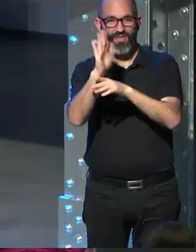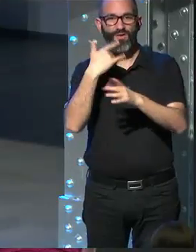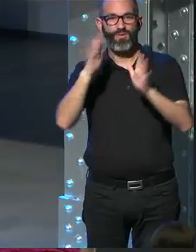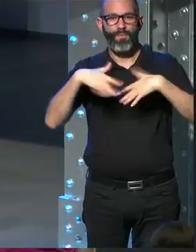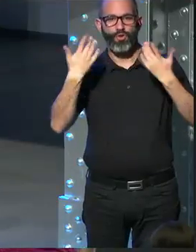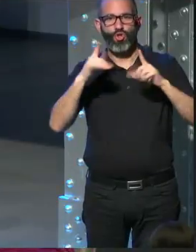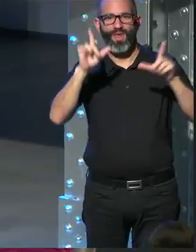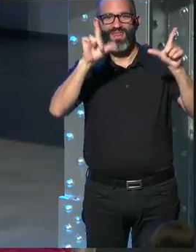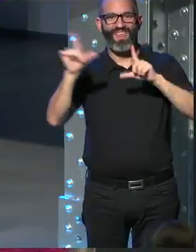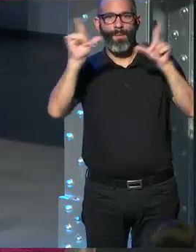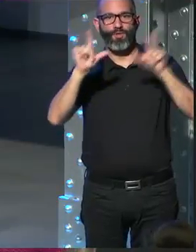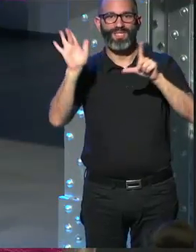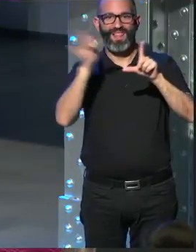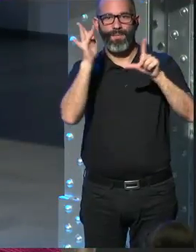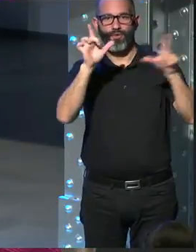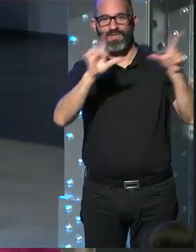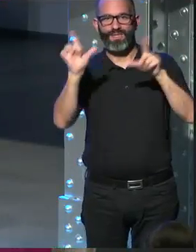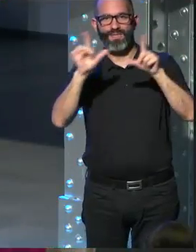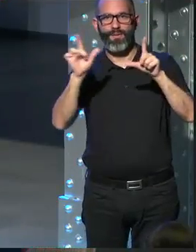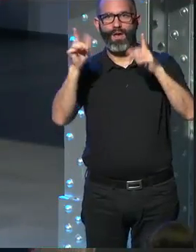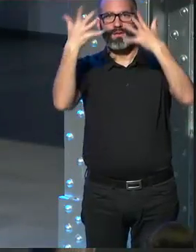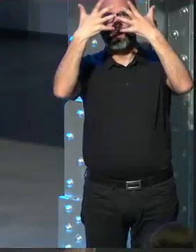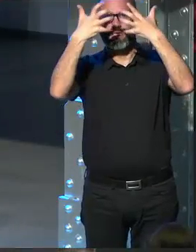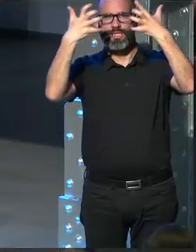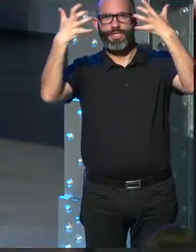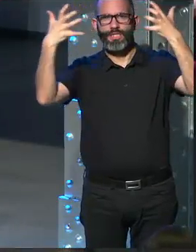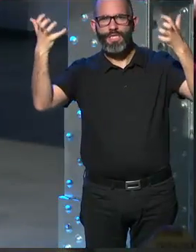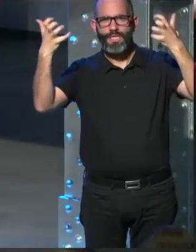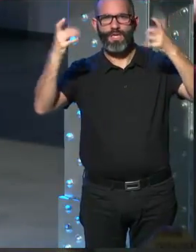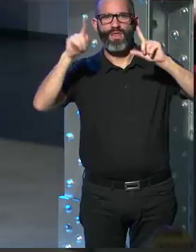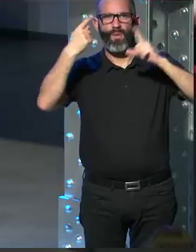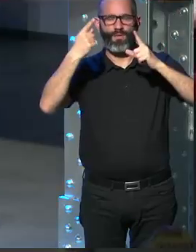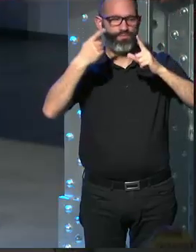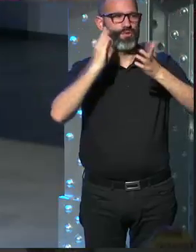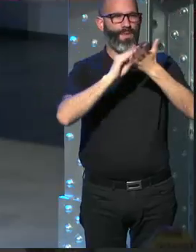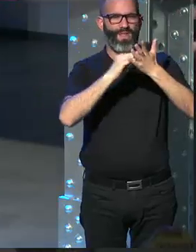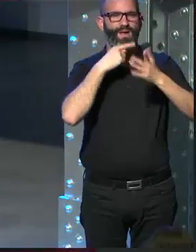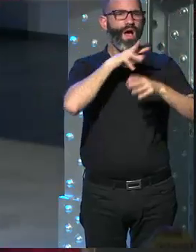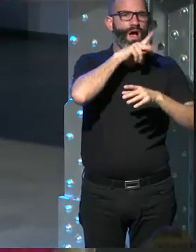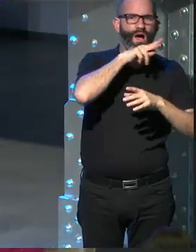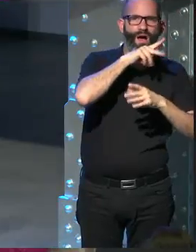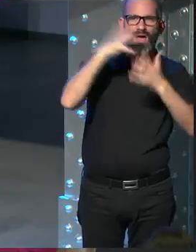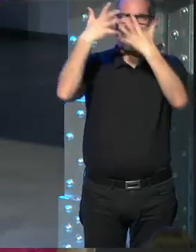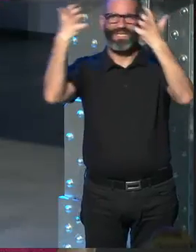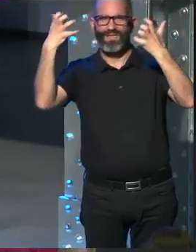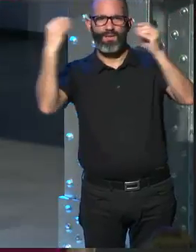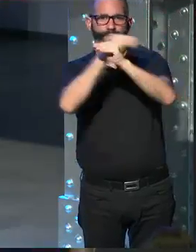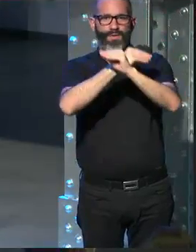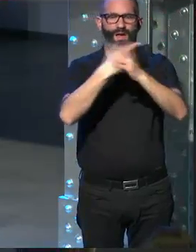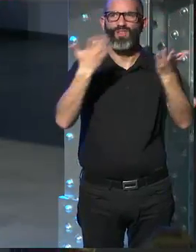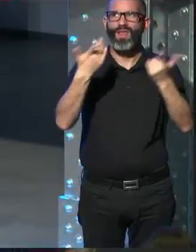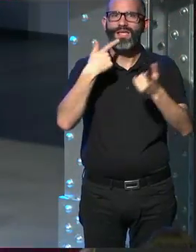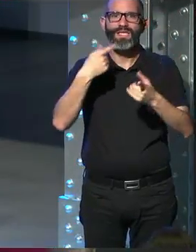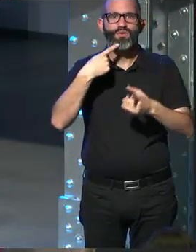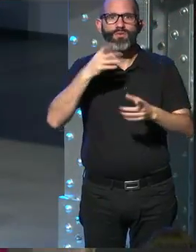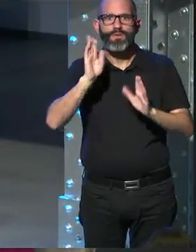de texto y en vez de estar leyendo ese texto en la diapositiva están hablando de otra cosa diferente. Entonces no sabes a qué quedarte. Si tienes que estar leyendo,